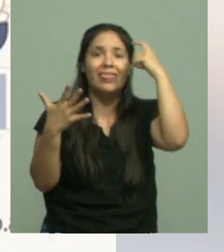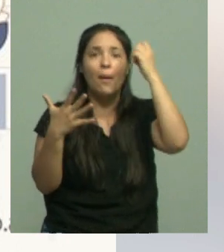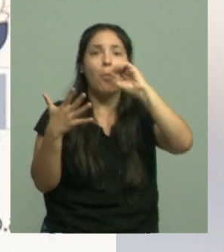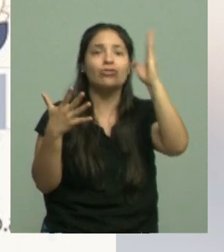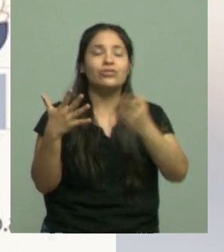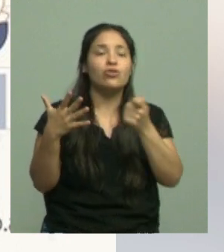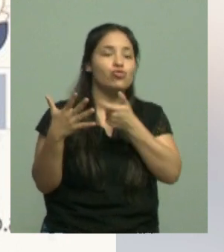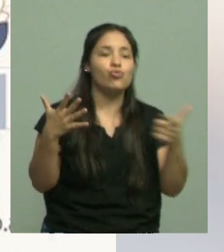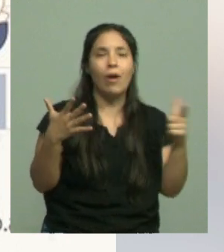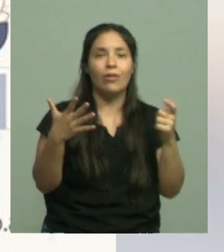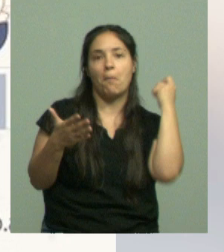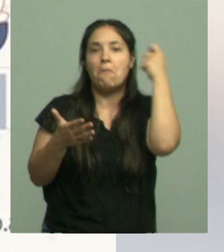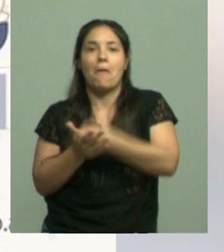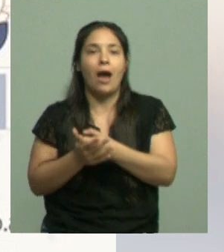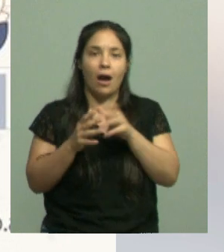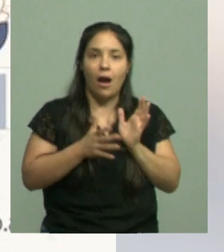supone